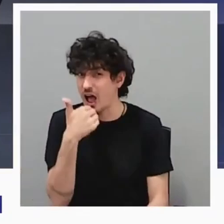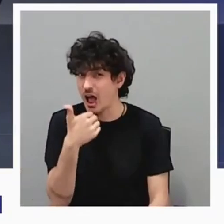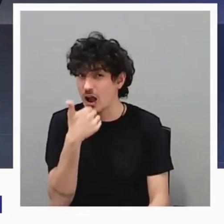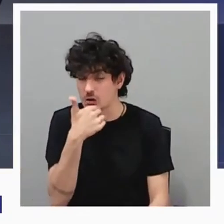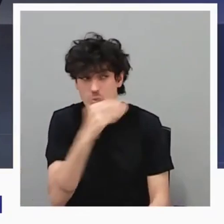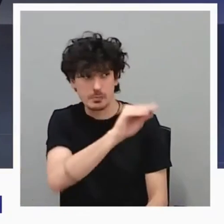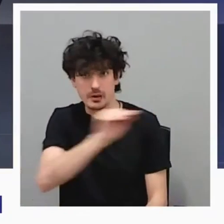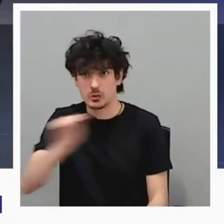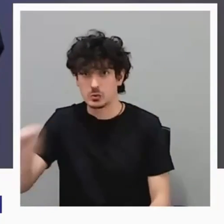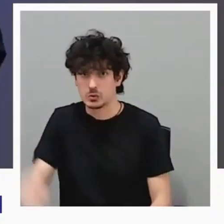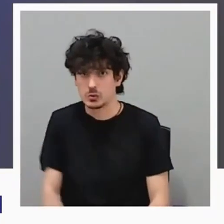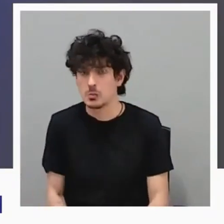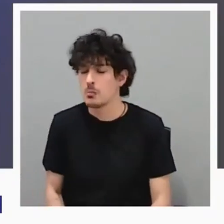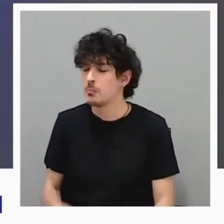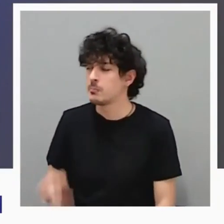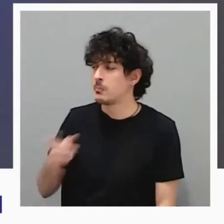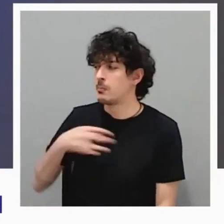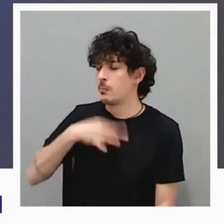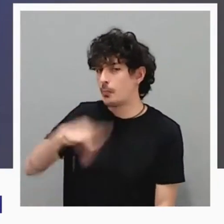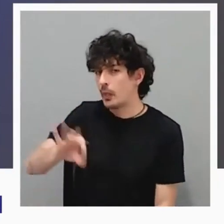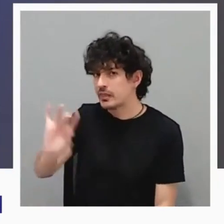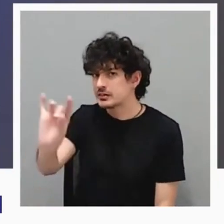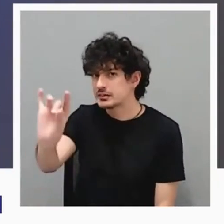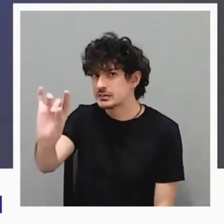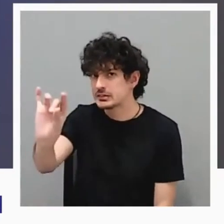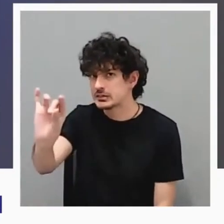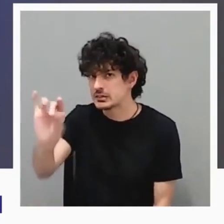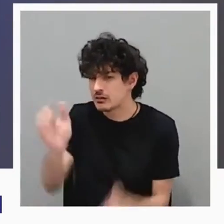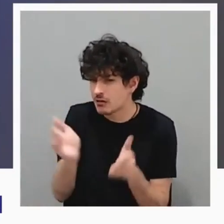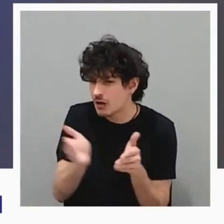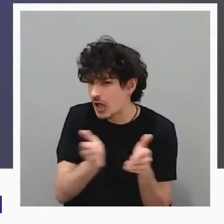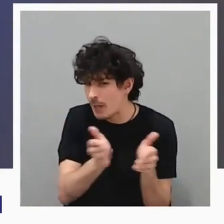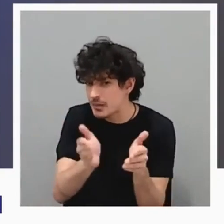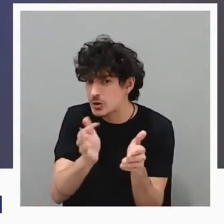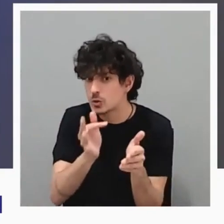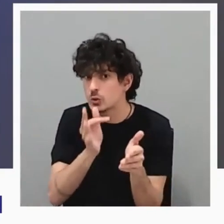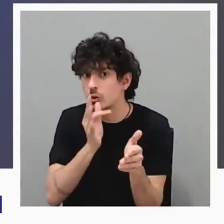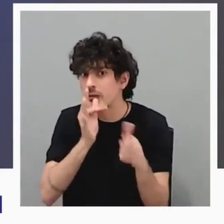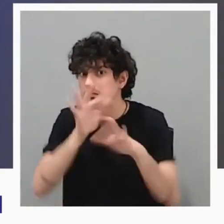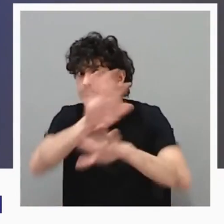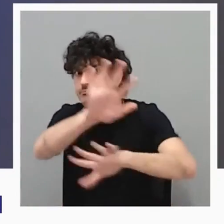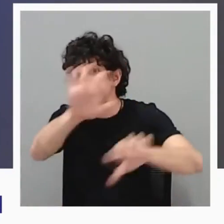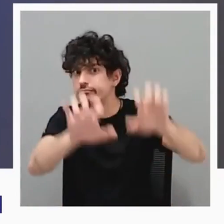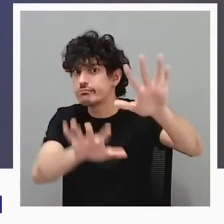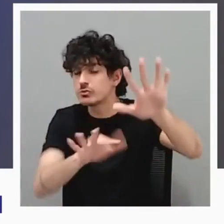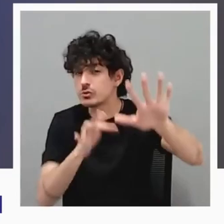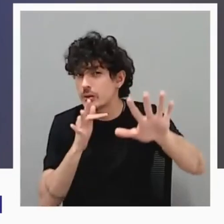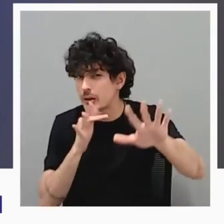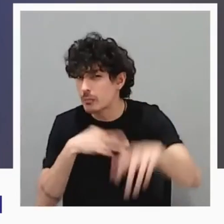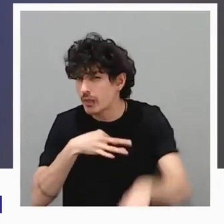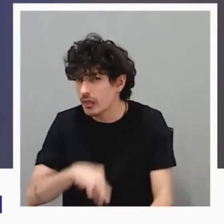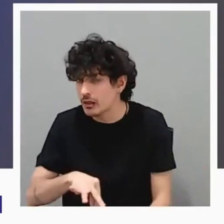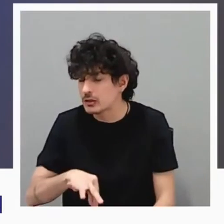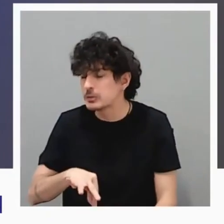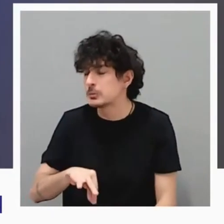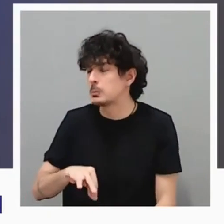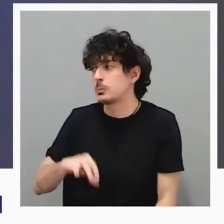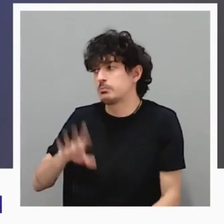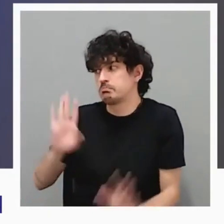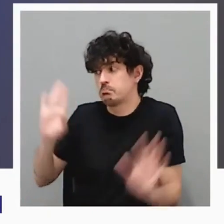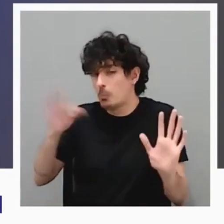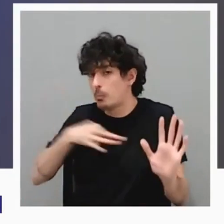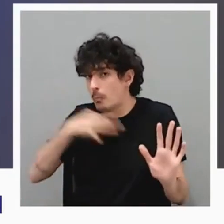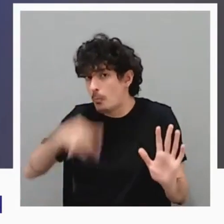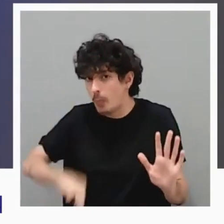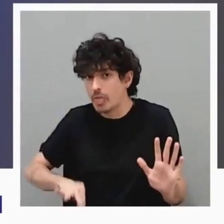Puede que sí. ¿Es un camino, quizás, puede serlo, a explorar? Puede serlo. Pero puede serlo, fíjate, voy a volver